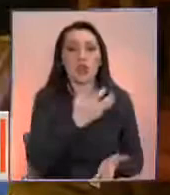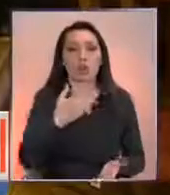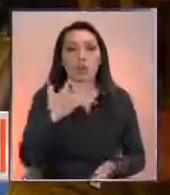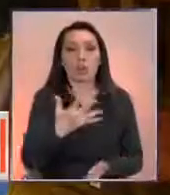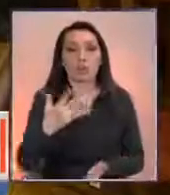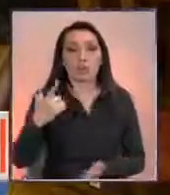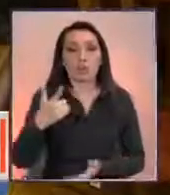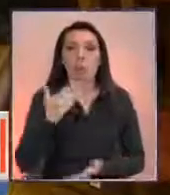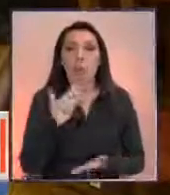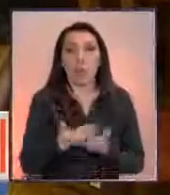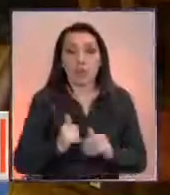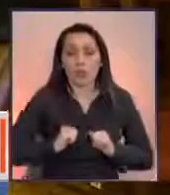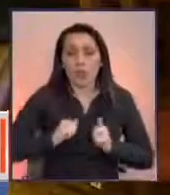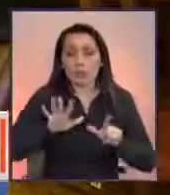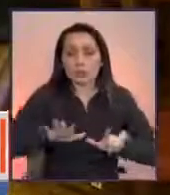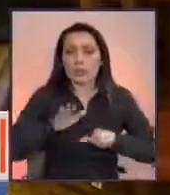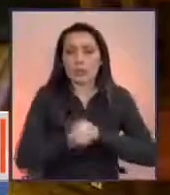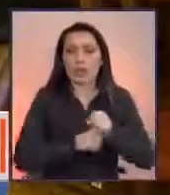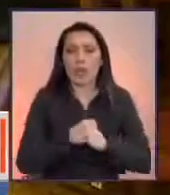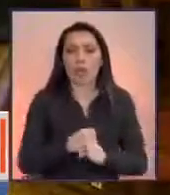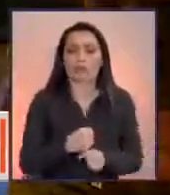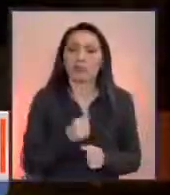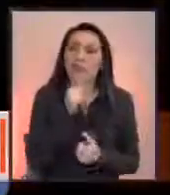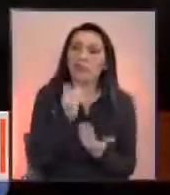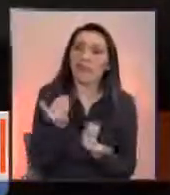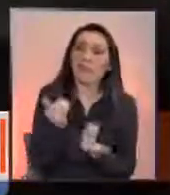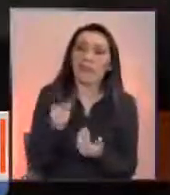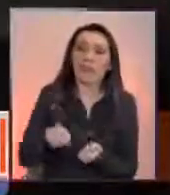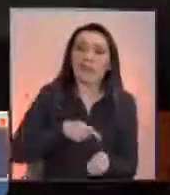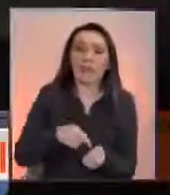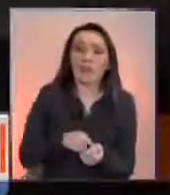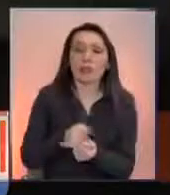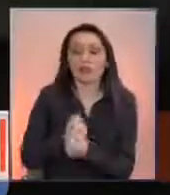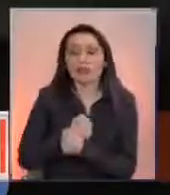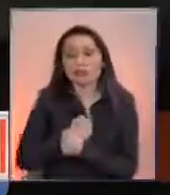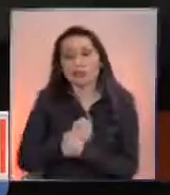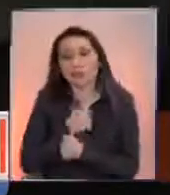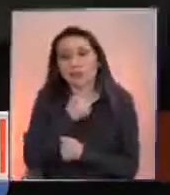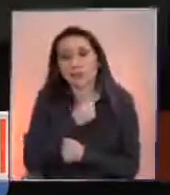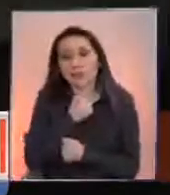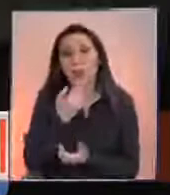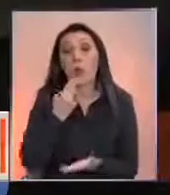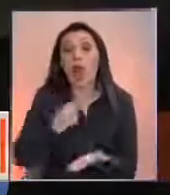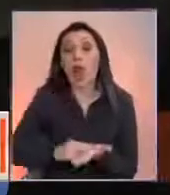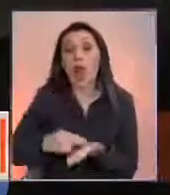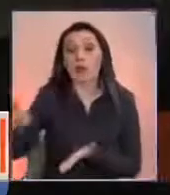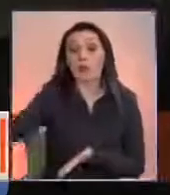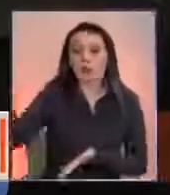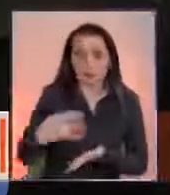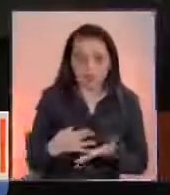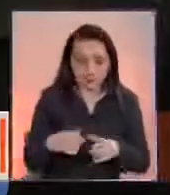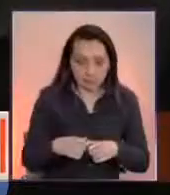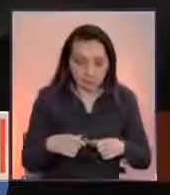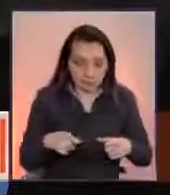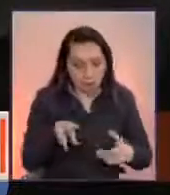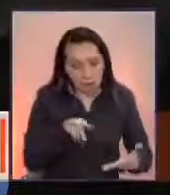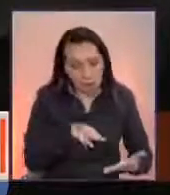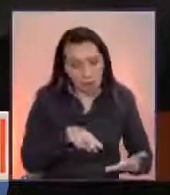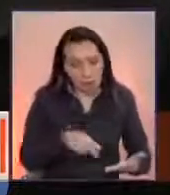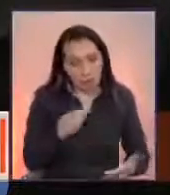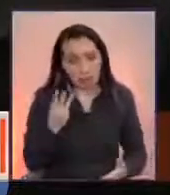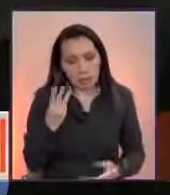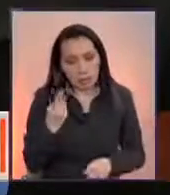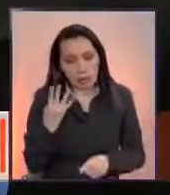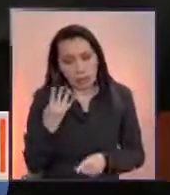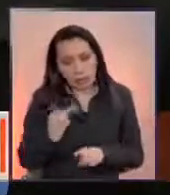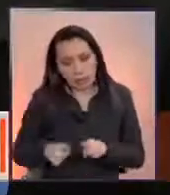tenía 17 años. Uno echa de menos la familia, todo. Me acuerdo cuando llegaba una carta, la leía como 3-4